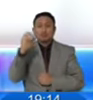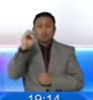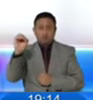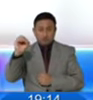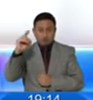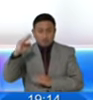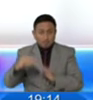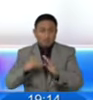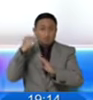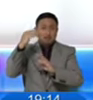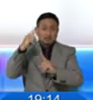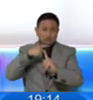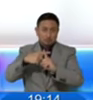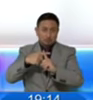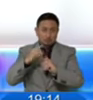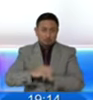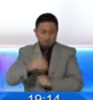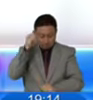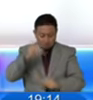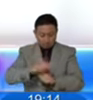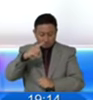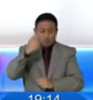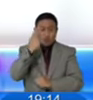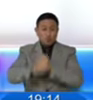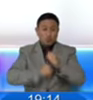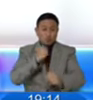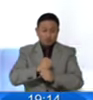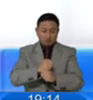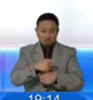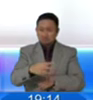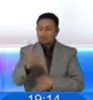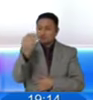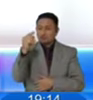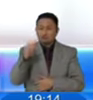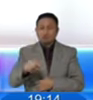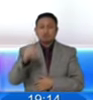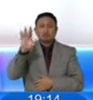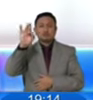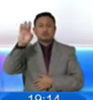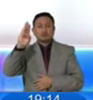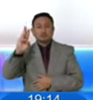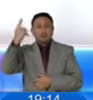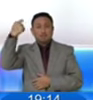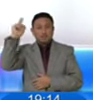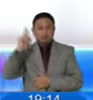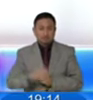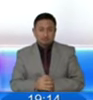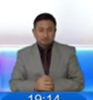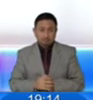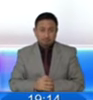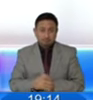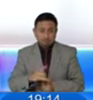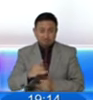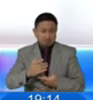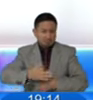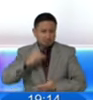en la recaudación. Recordemos que nuestra meta anual es de 14.086 millones de dólares, los cuales sin